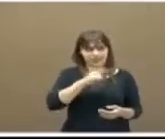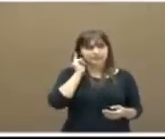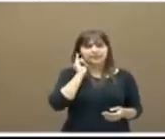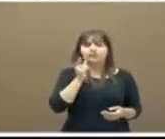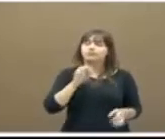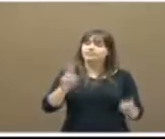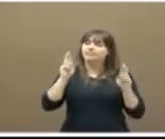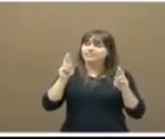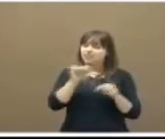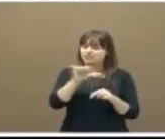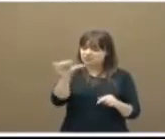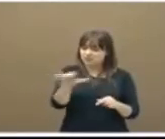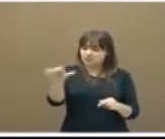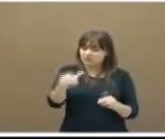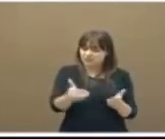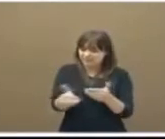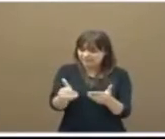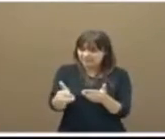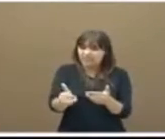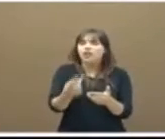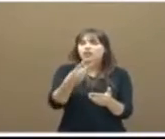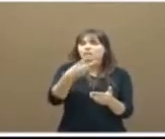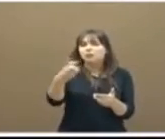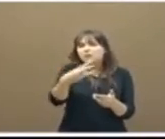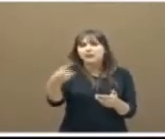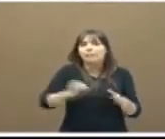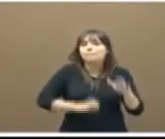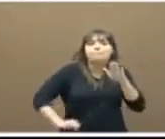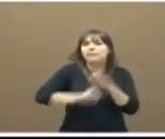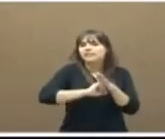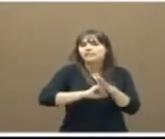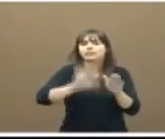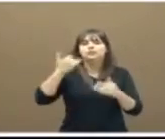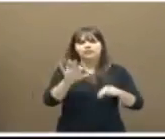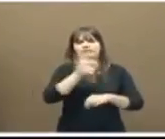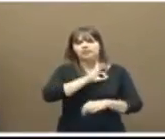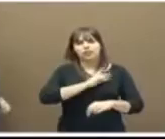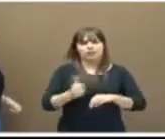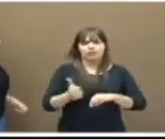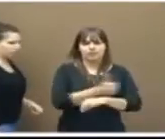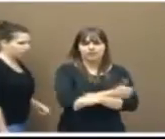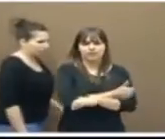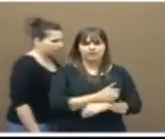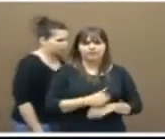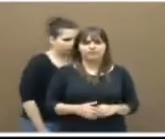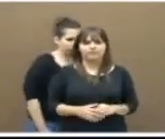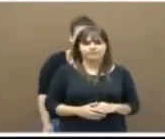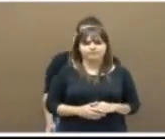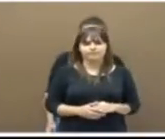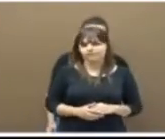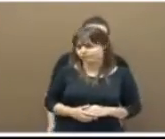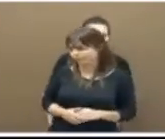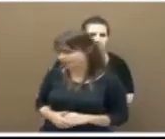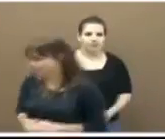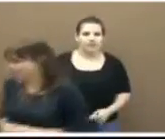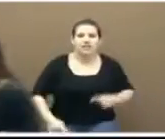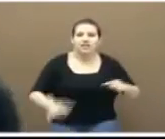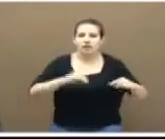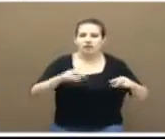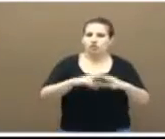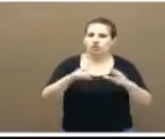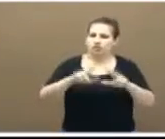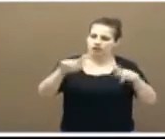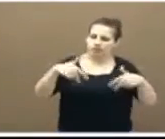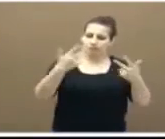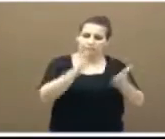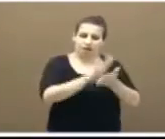Las próximas semanas, no más tardar de 2 o 3 semanas, será una realidad la firma del plan. El diálogo social te permite hablar y luego